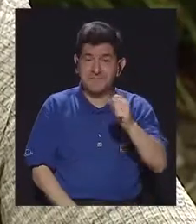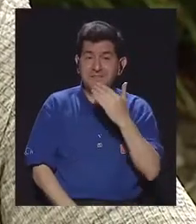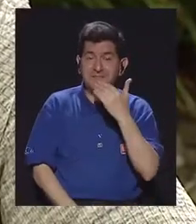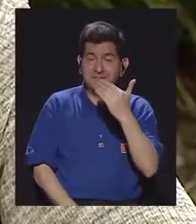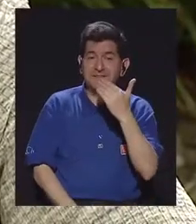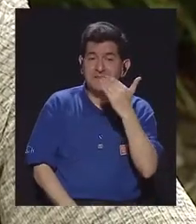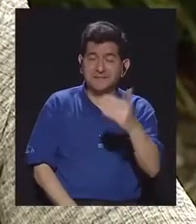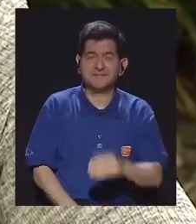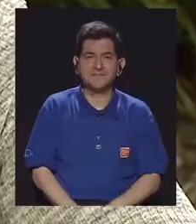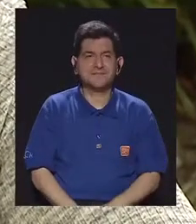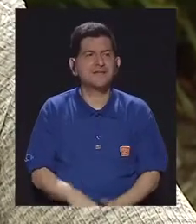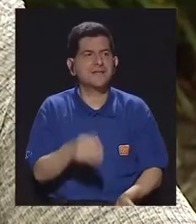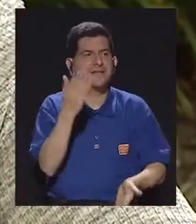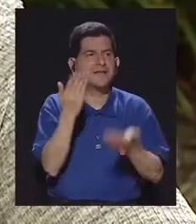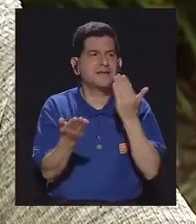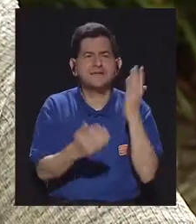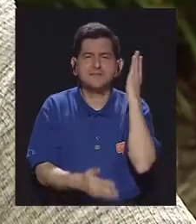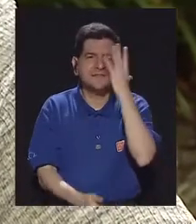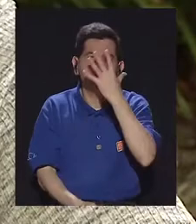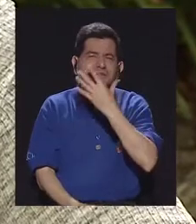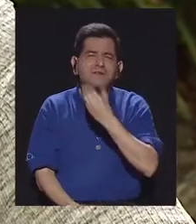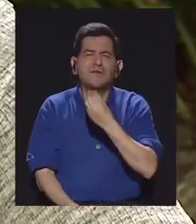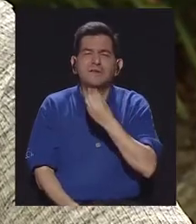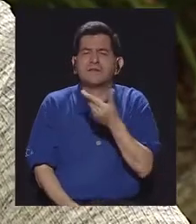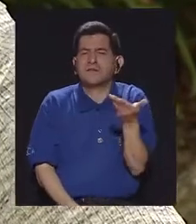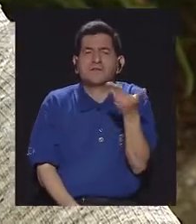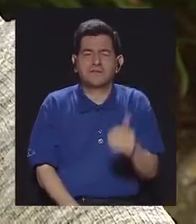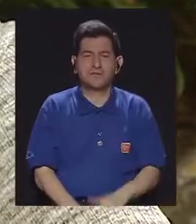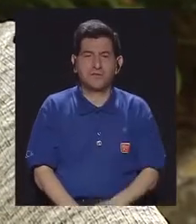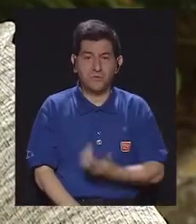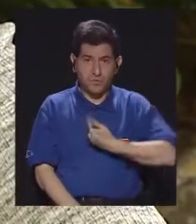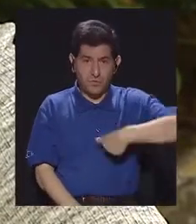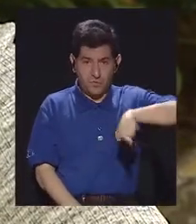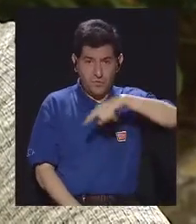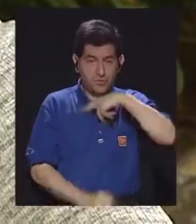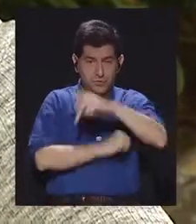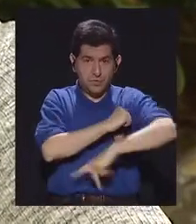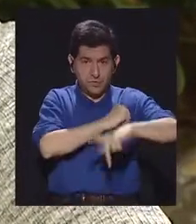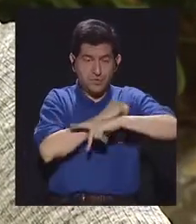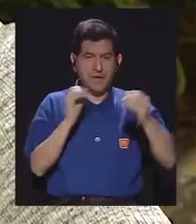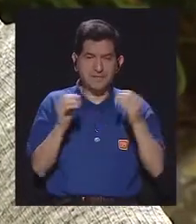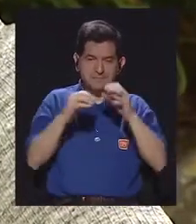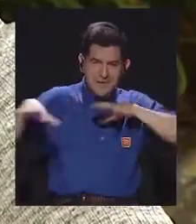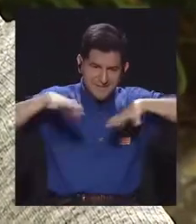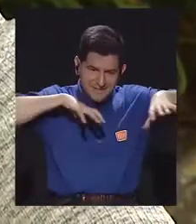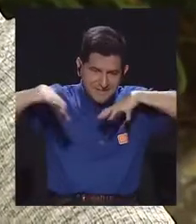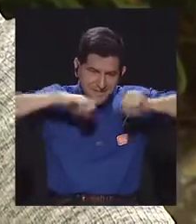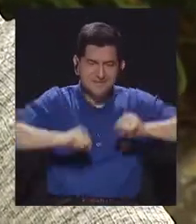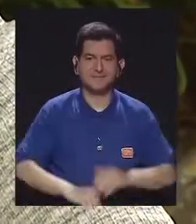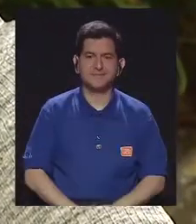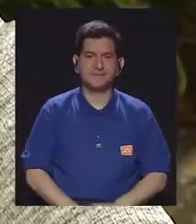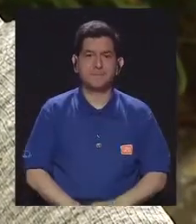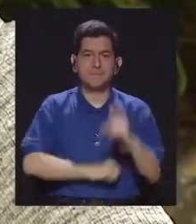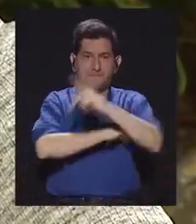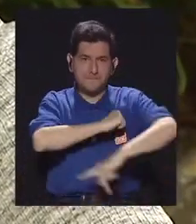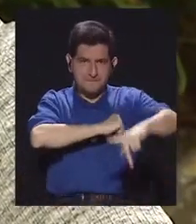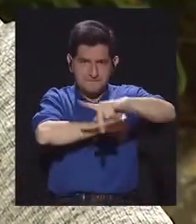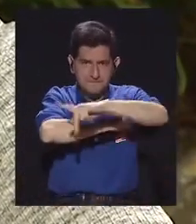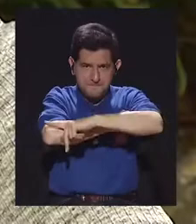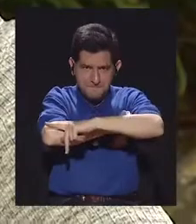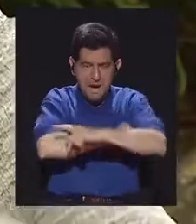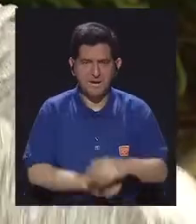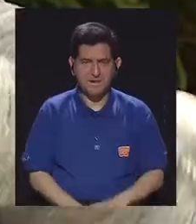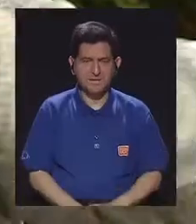Quizá lo lindo que sería es que fuéramos un país más activo, que fuéramos un